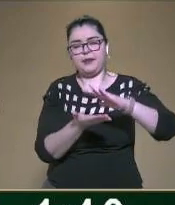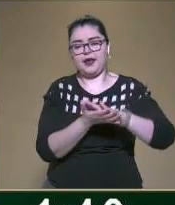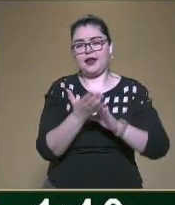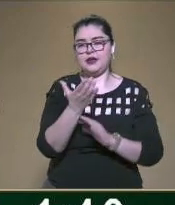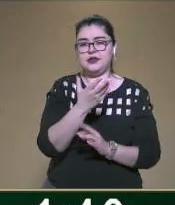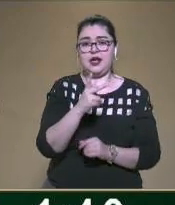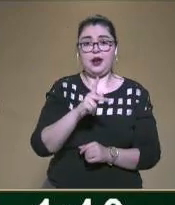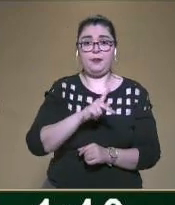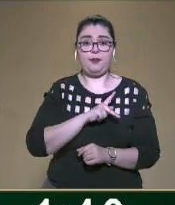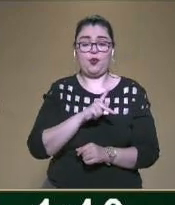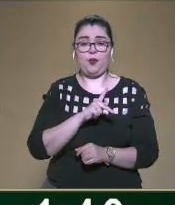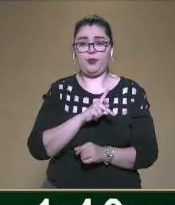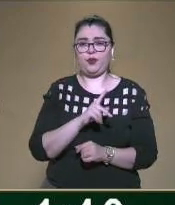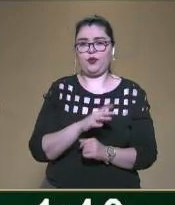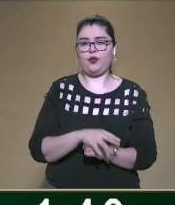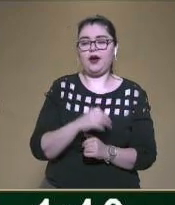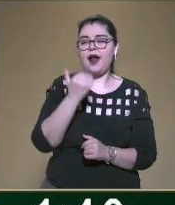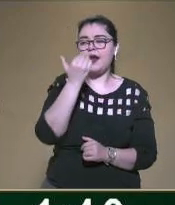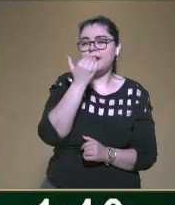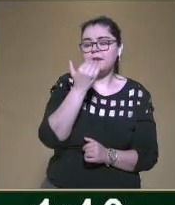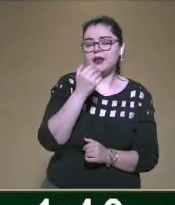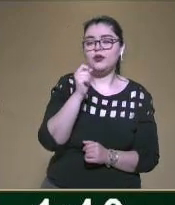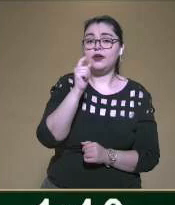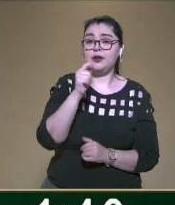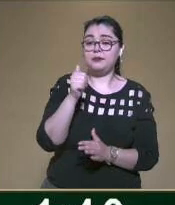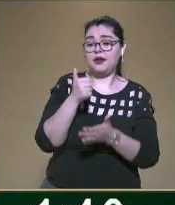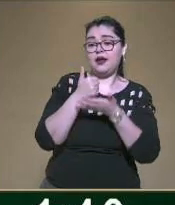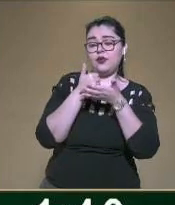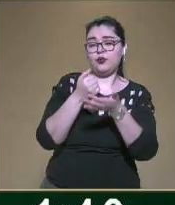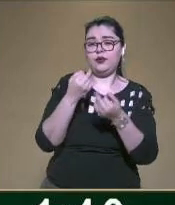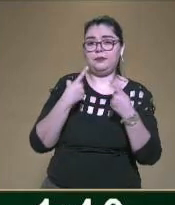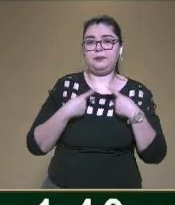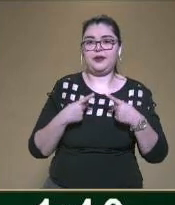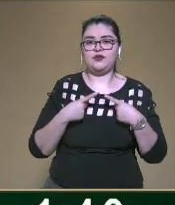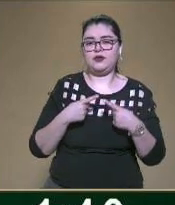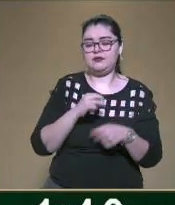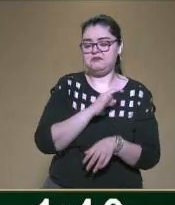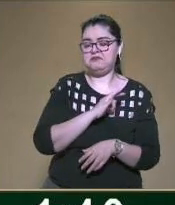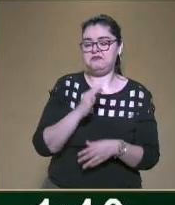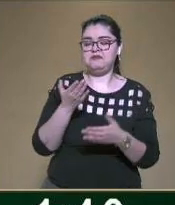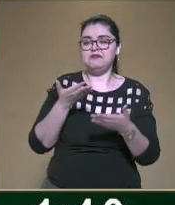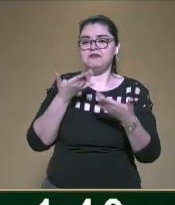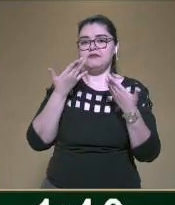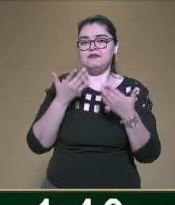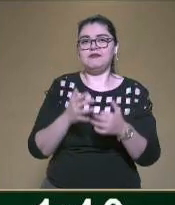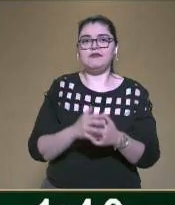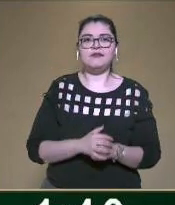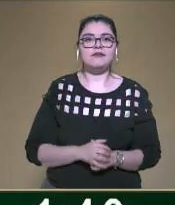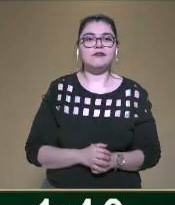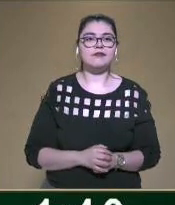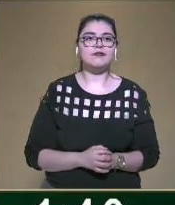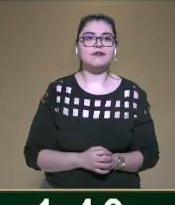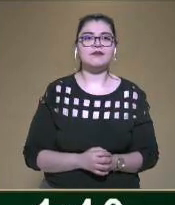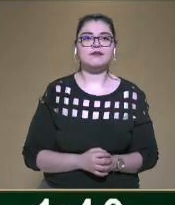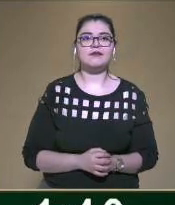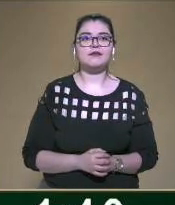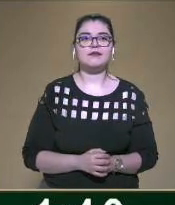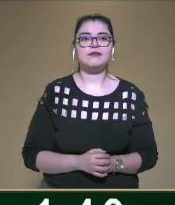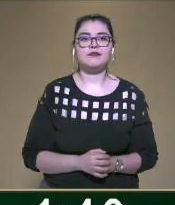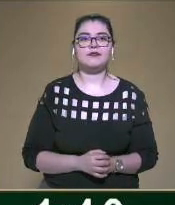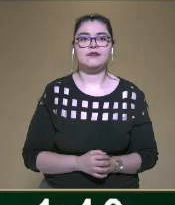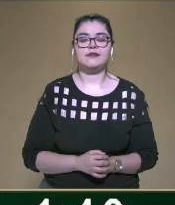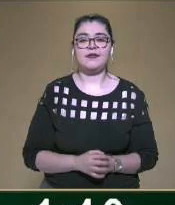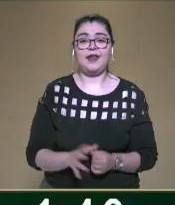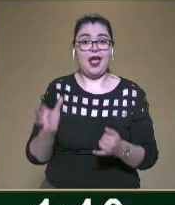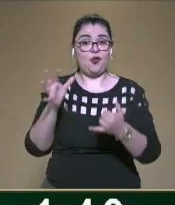este caso química, ¿verdad? Para que produzca su propio alimento, que al último se da como resultado el oxígeno